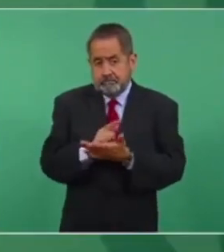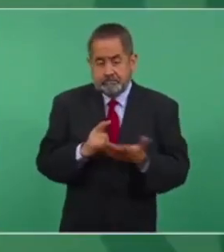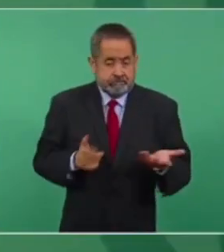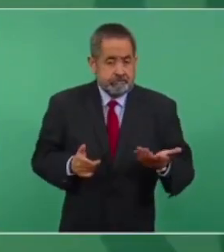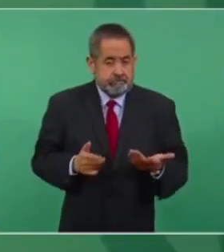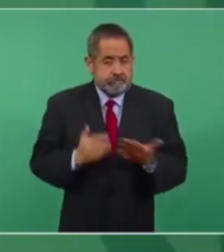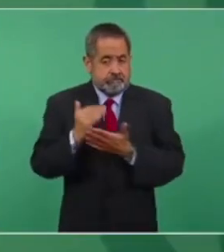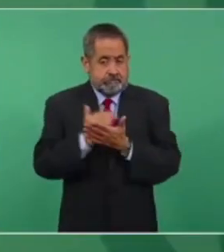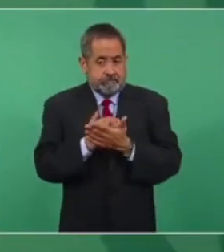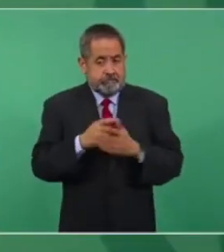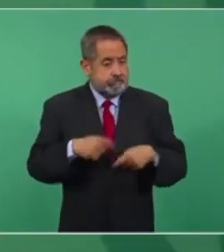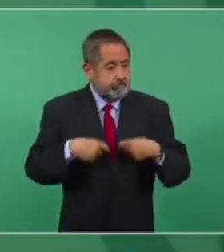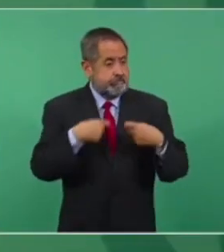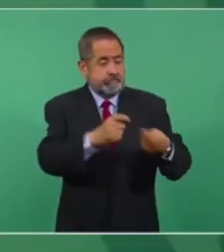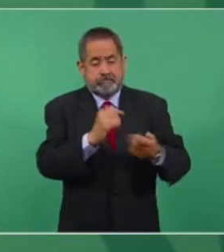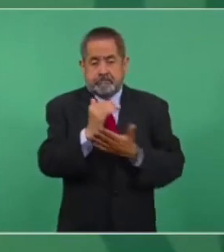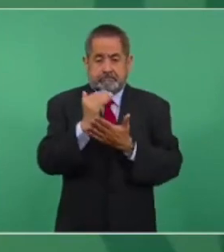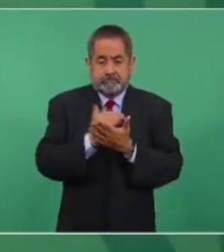menos.